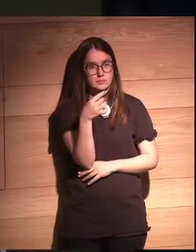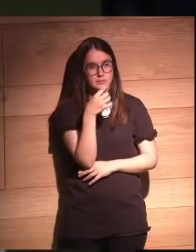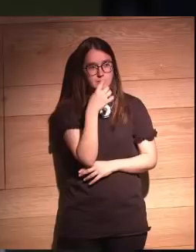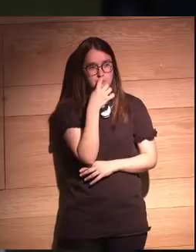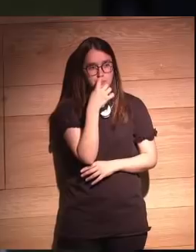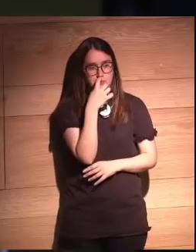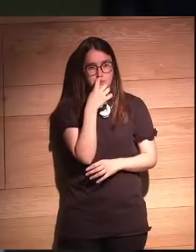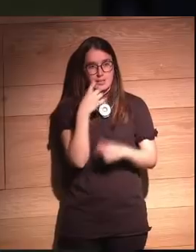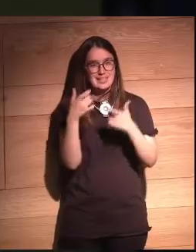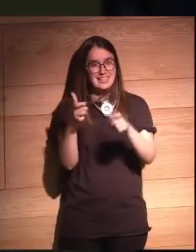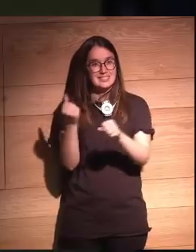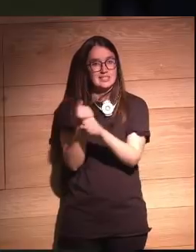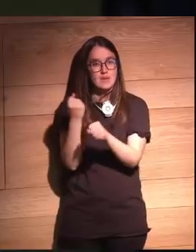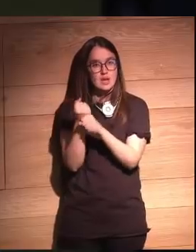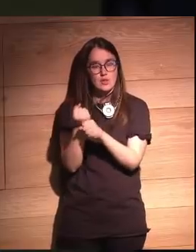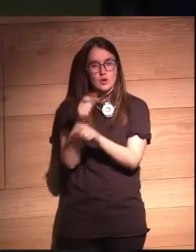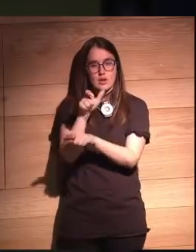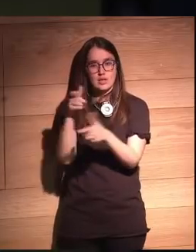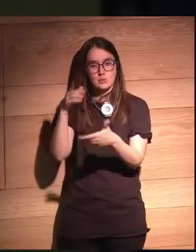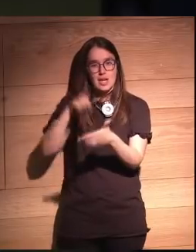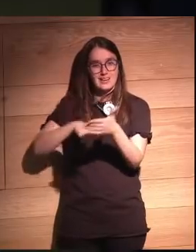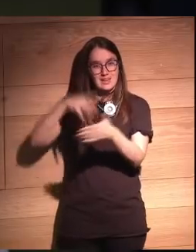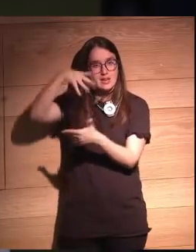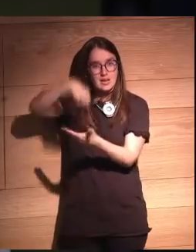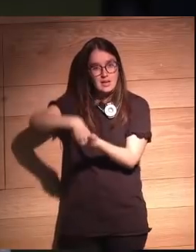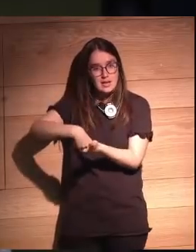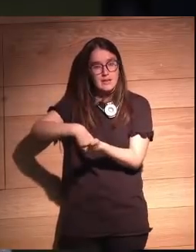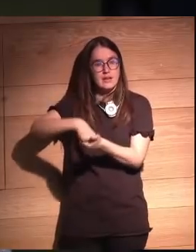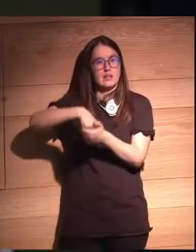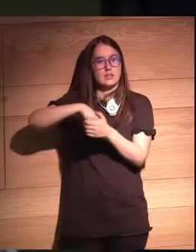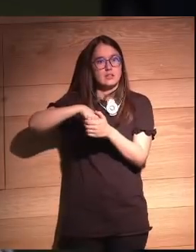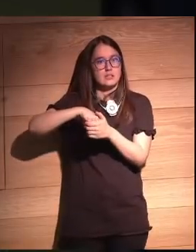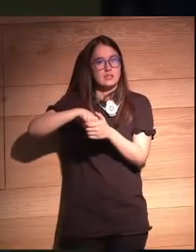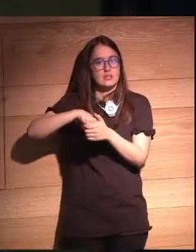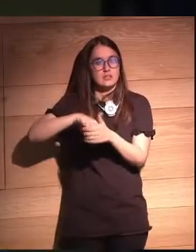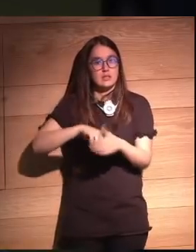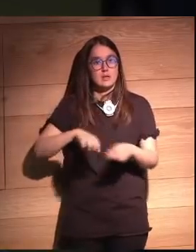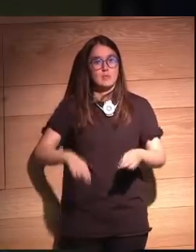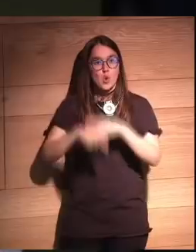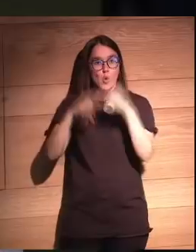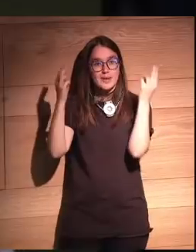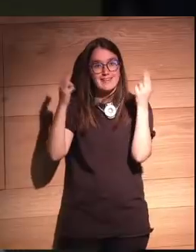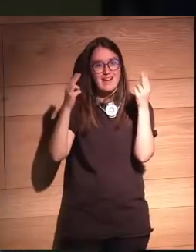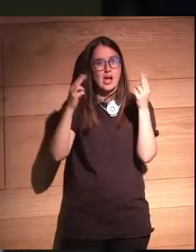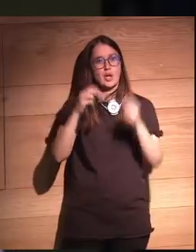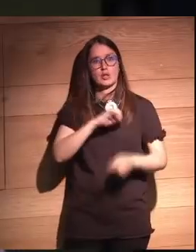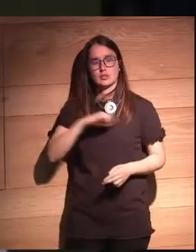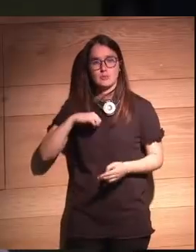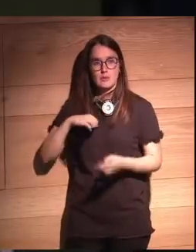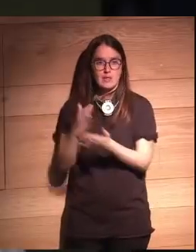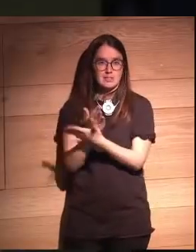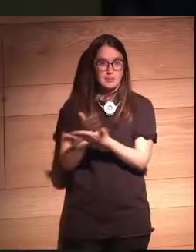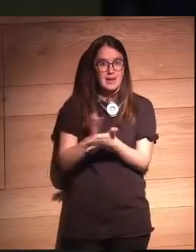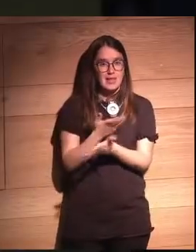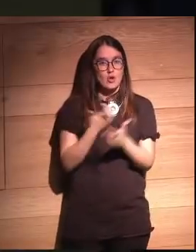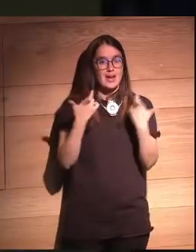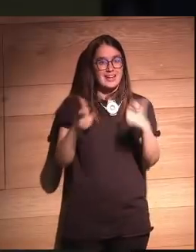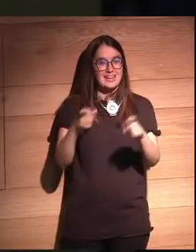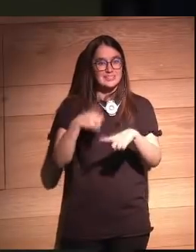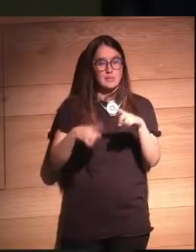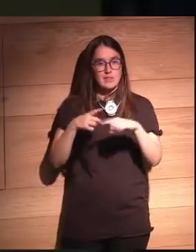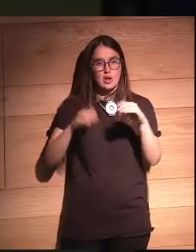La clase trabajadora, los inquilinos, o los inquilinos de vivienda pública versus los de vivienda privada, o la clase